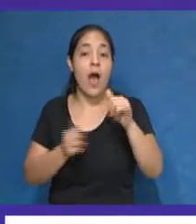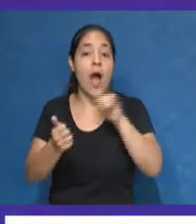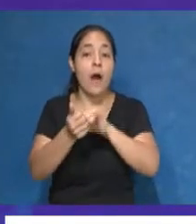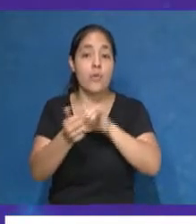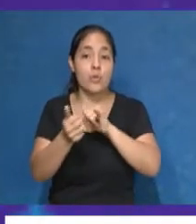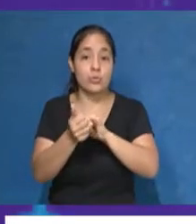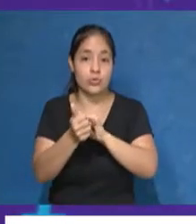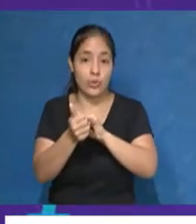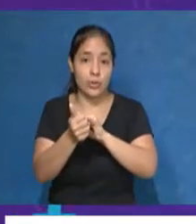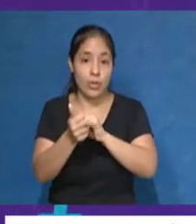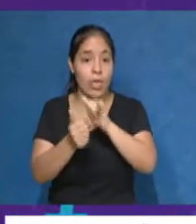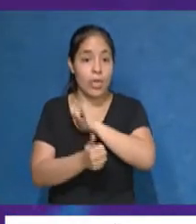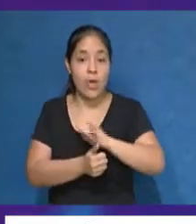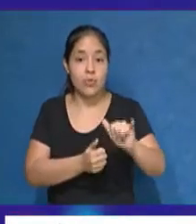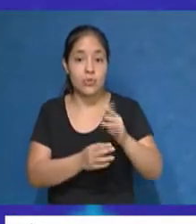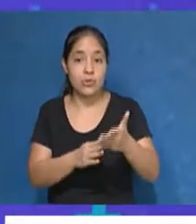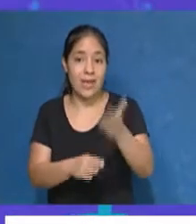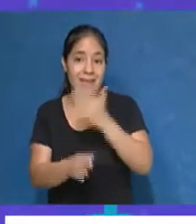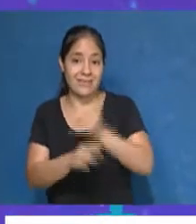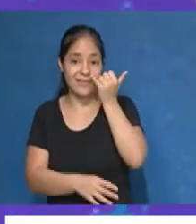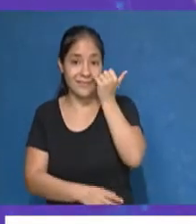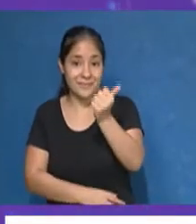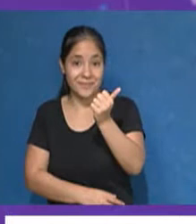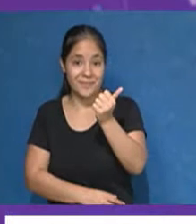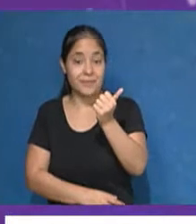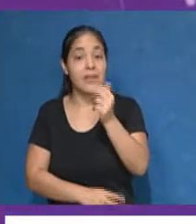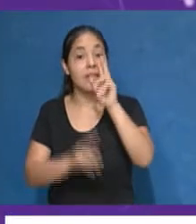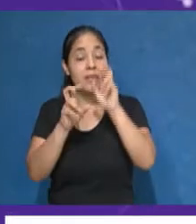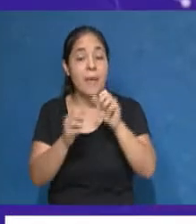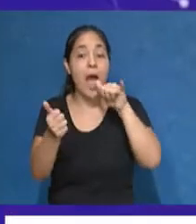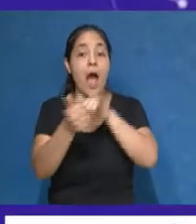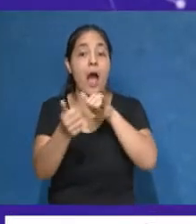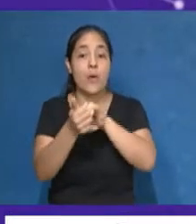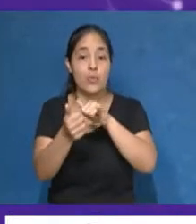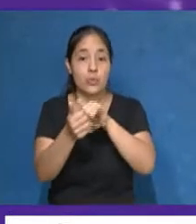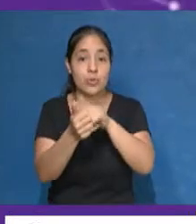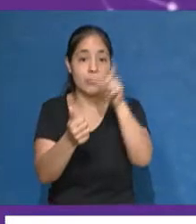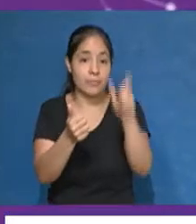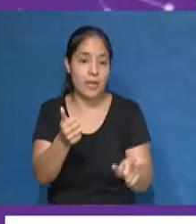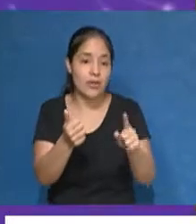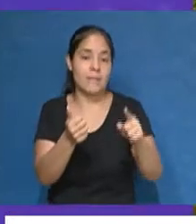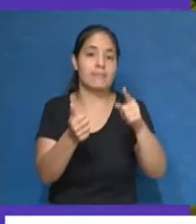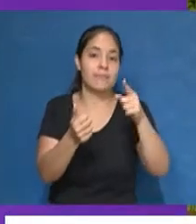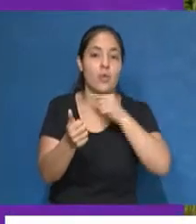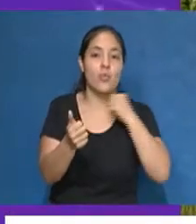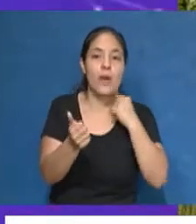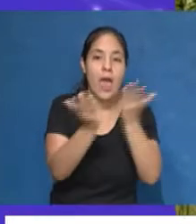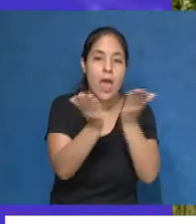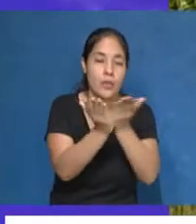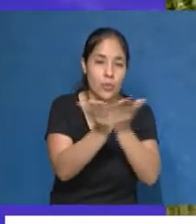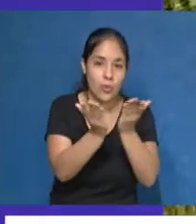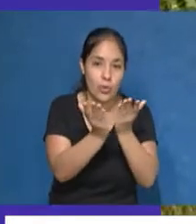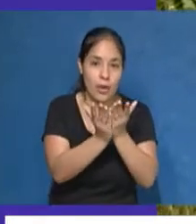que se ha registrado en las últimas horas, pero que habla de un abuso sexual a un seminarista, un joven que en sus momentos